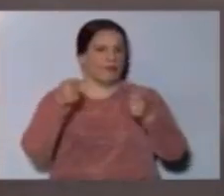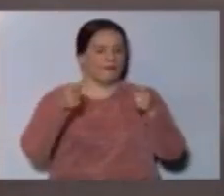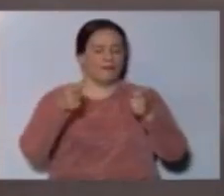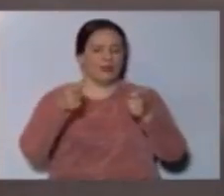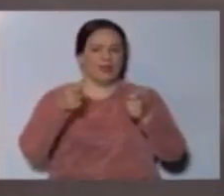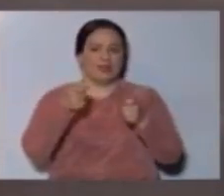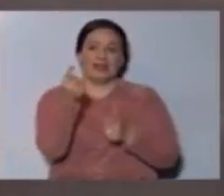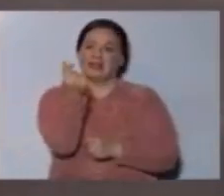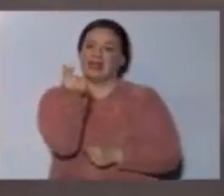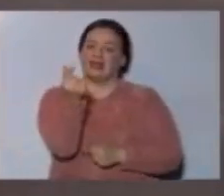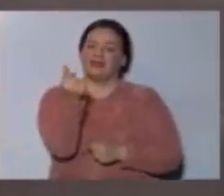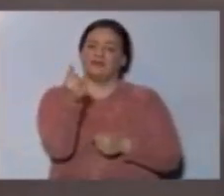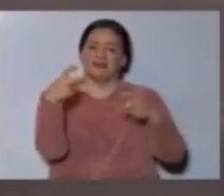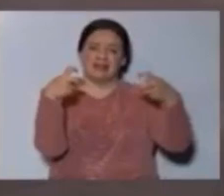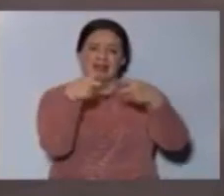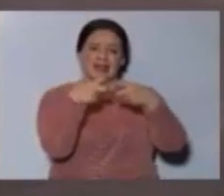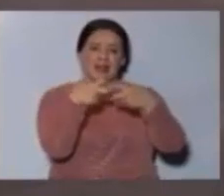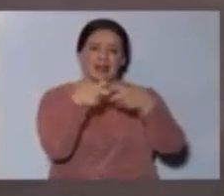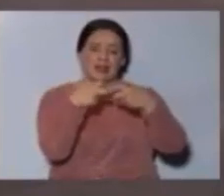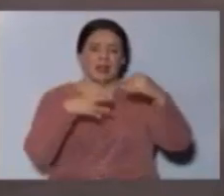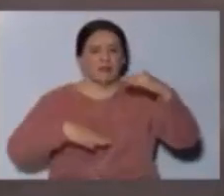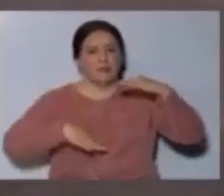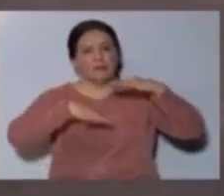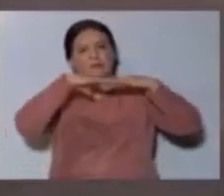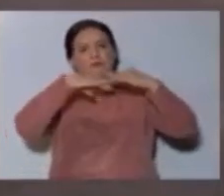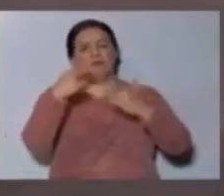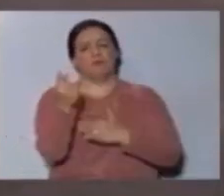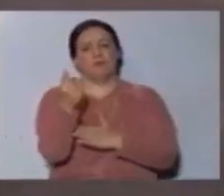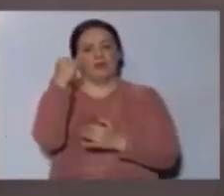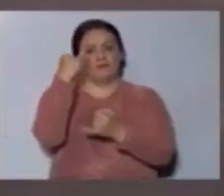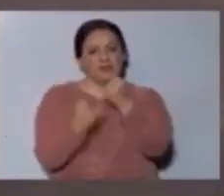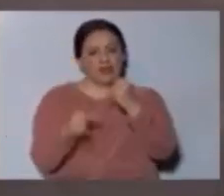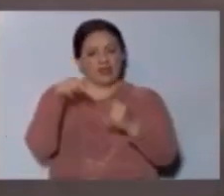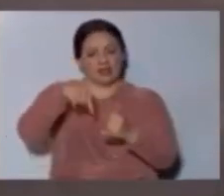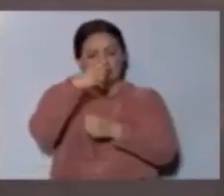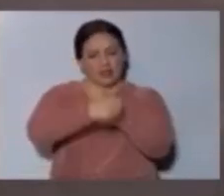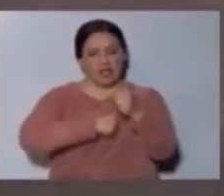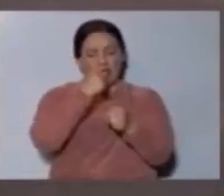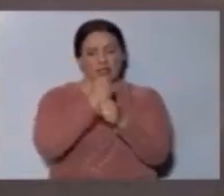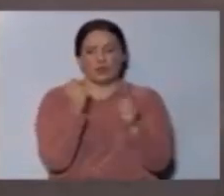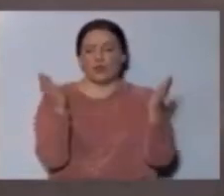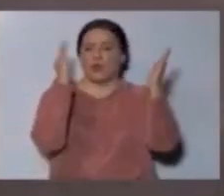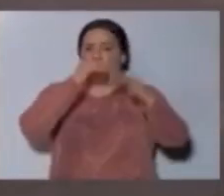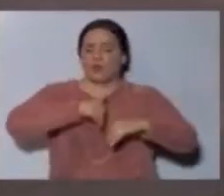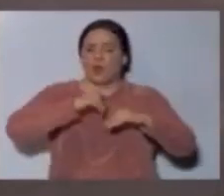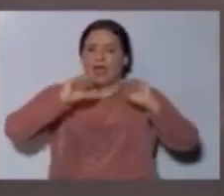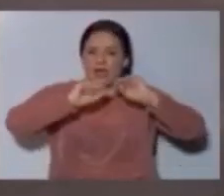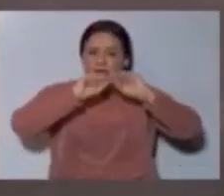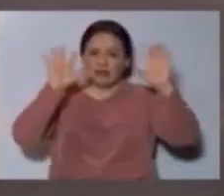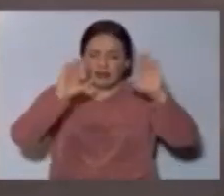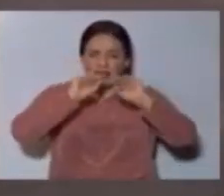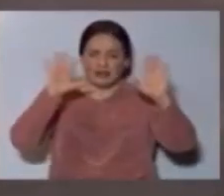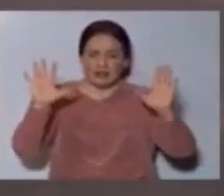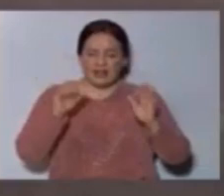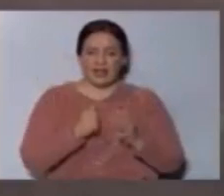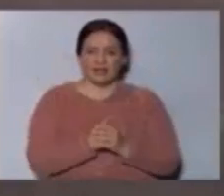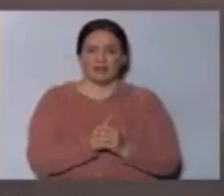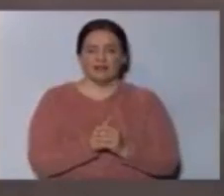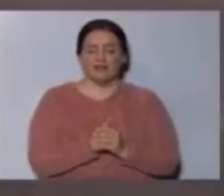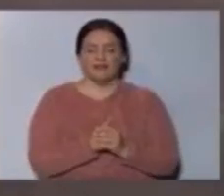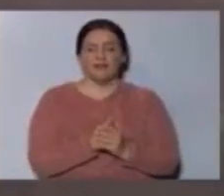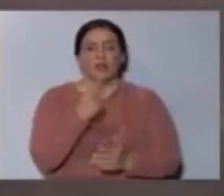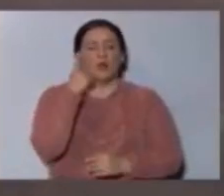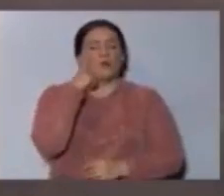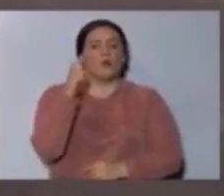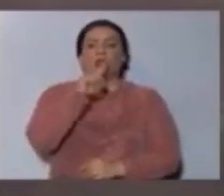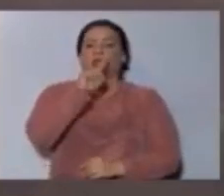eléctricas llegarán a precios tope para el final de este año, porque no existe claridad, porque no